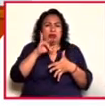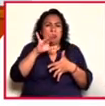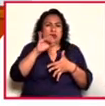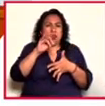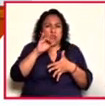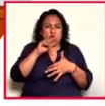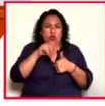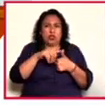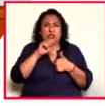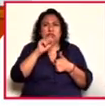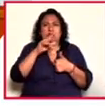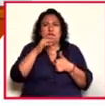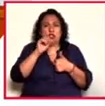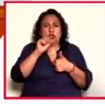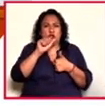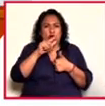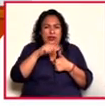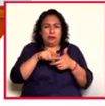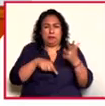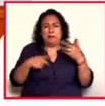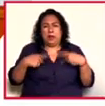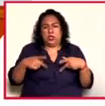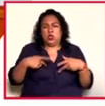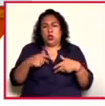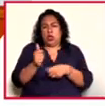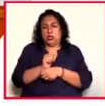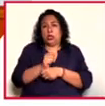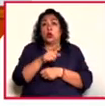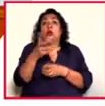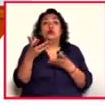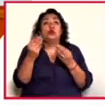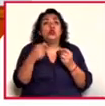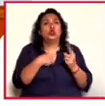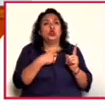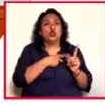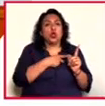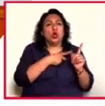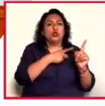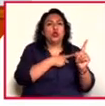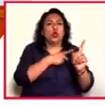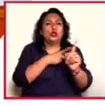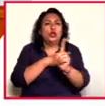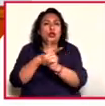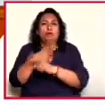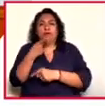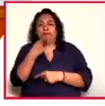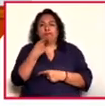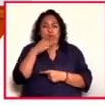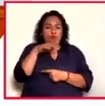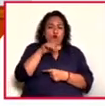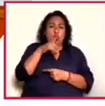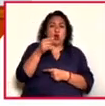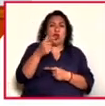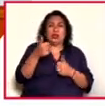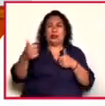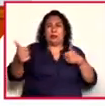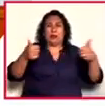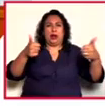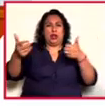y Sergio Solís. Hay muchos monólogos entre ellos y están muy aislados entre sí. Y a la